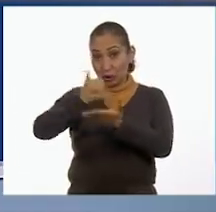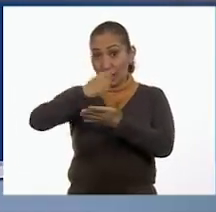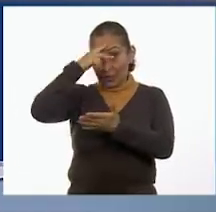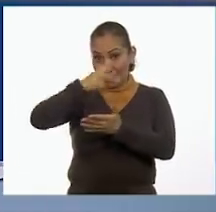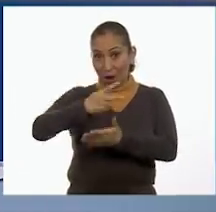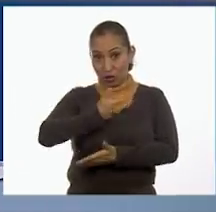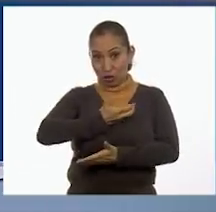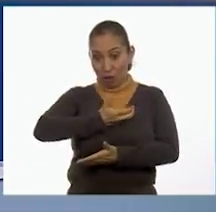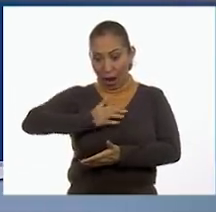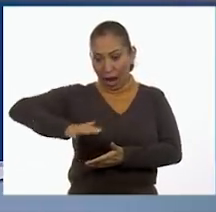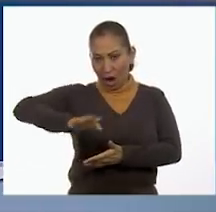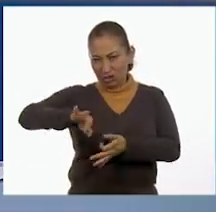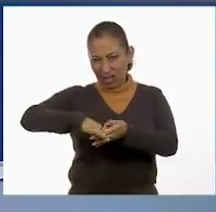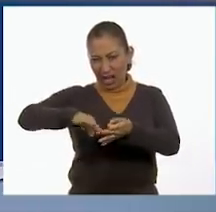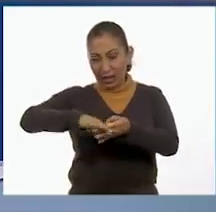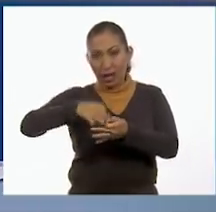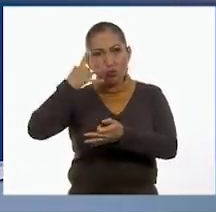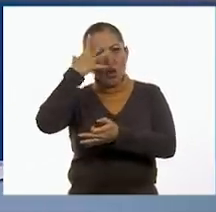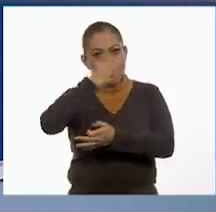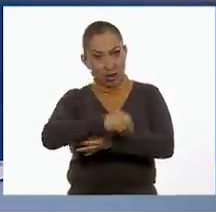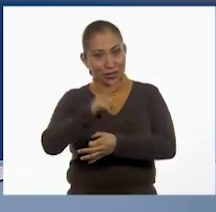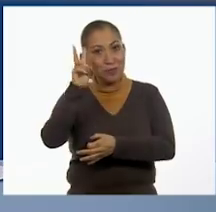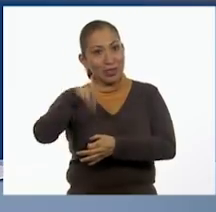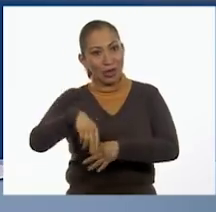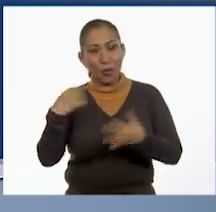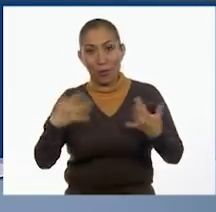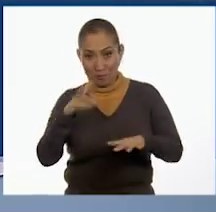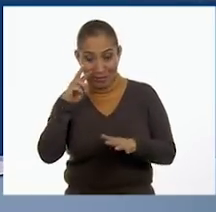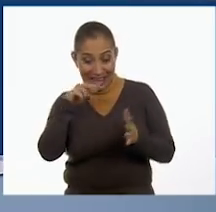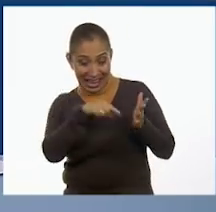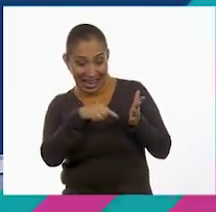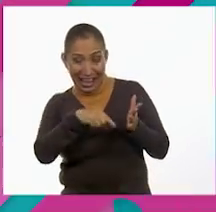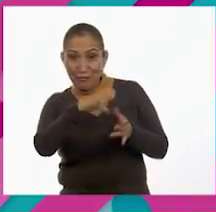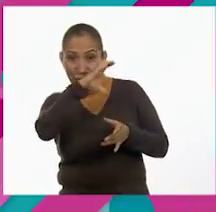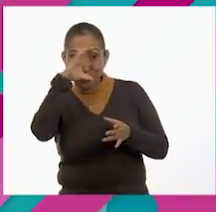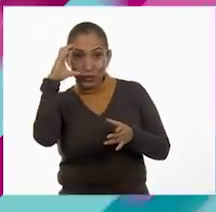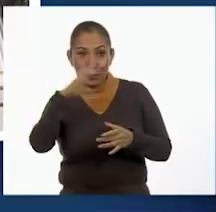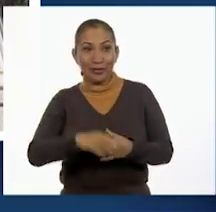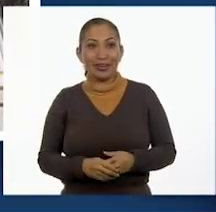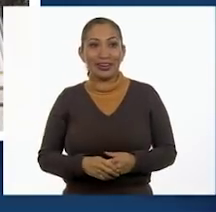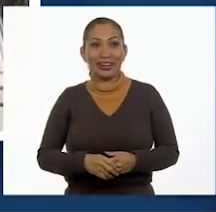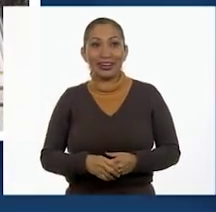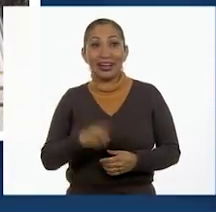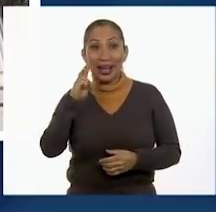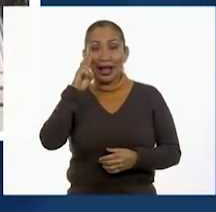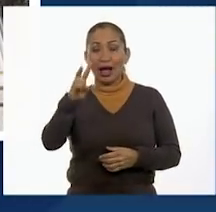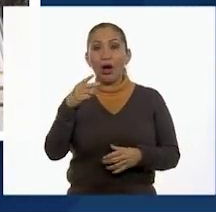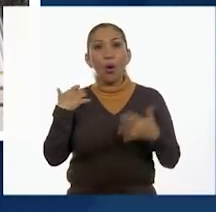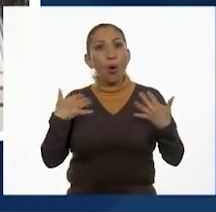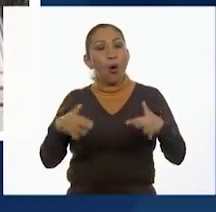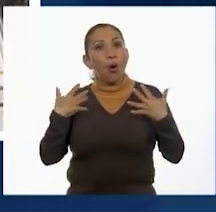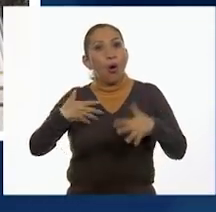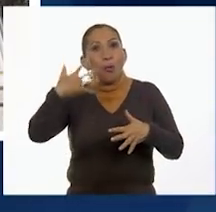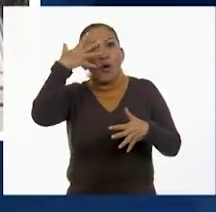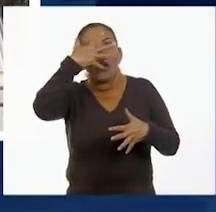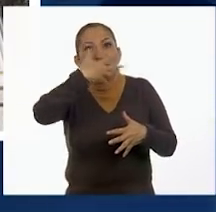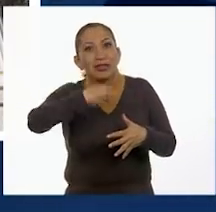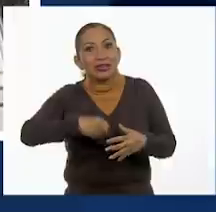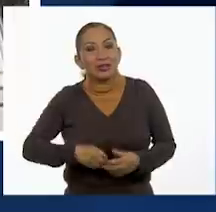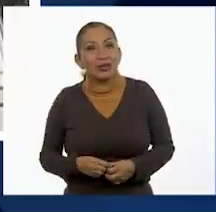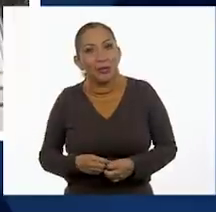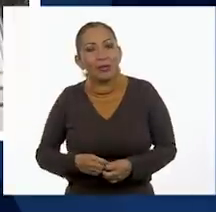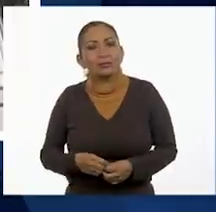de México y es muy bonito. Mira, aquí está la foto y ustedes ahí en pantalla la pueden ver. ¡Qué